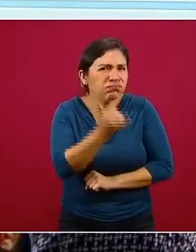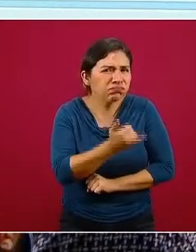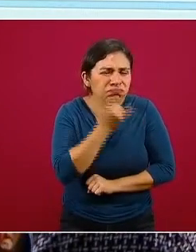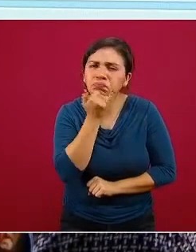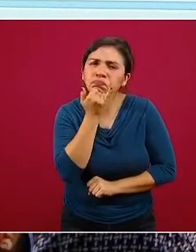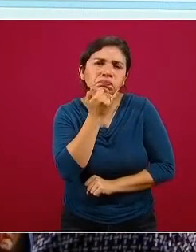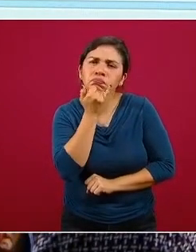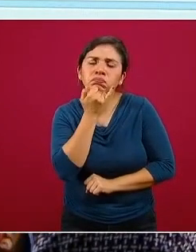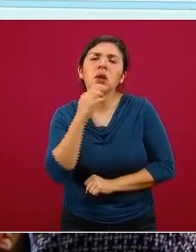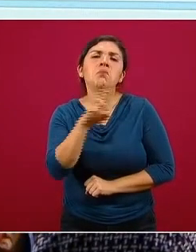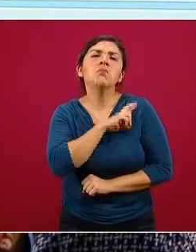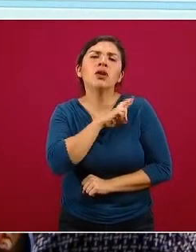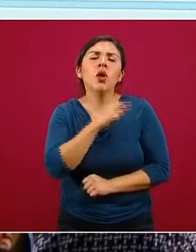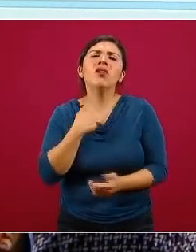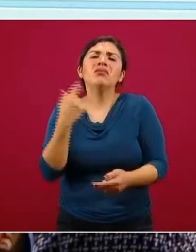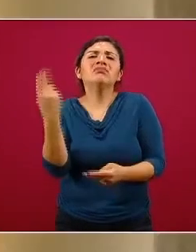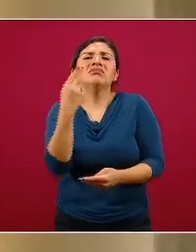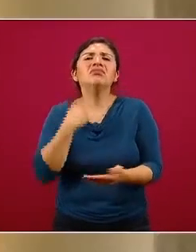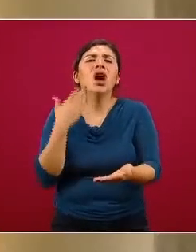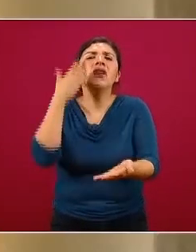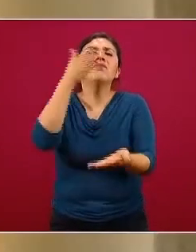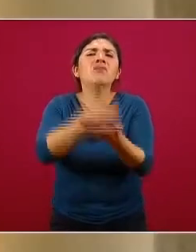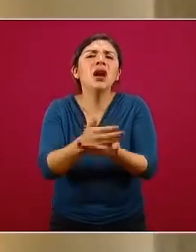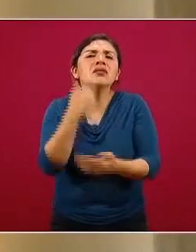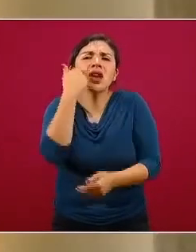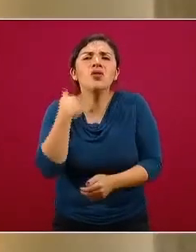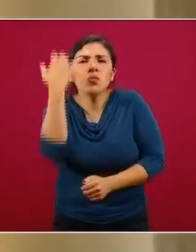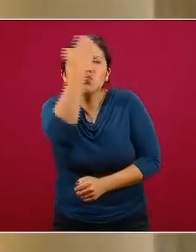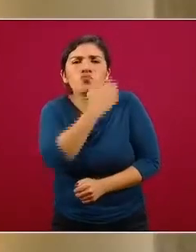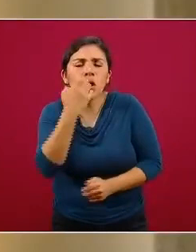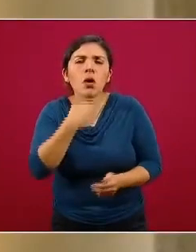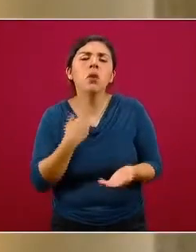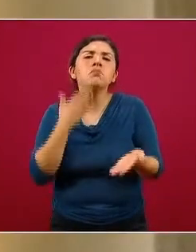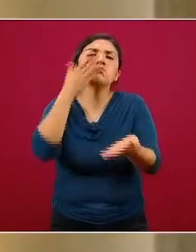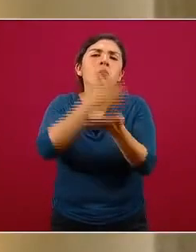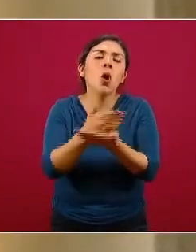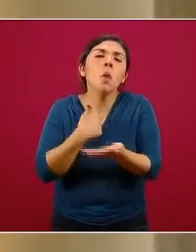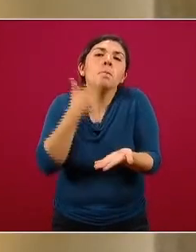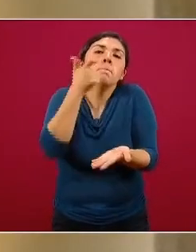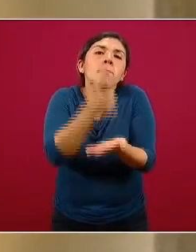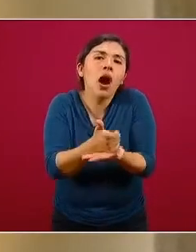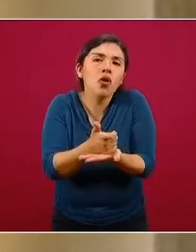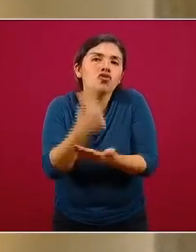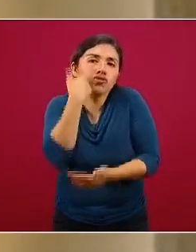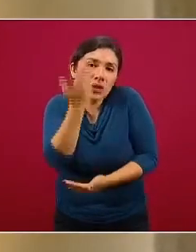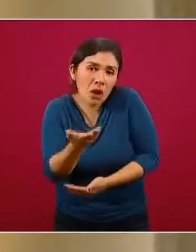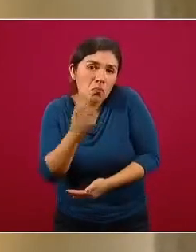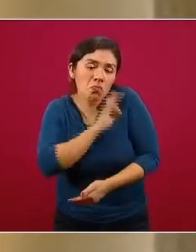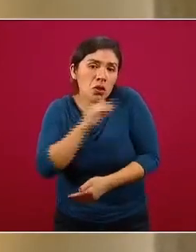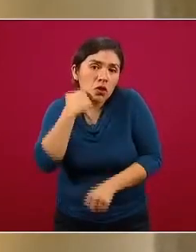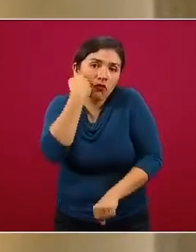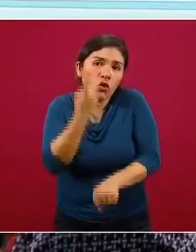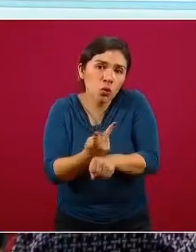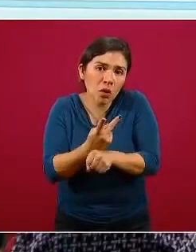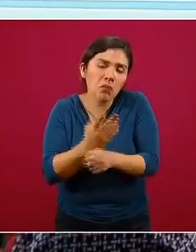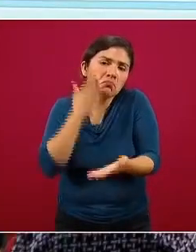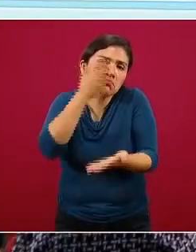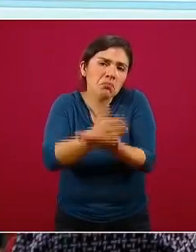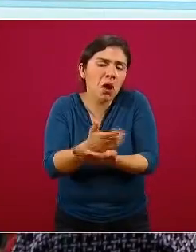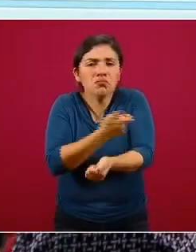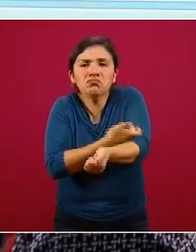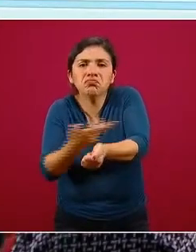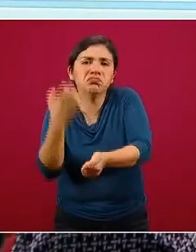en base a definición operacional, sino que aquí se oferta a las personas que en su momento pueden y tienen para pagar la